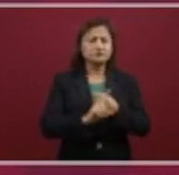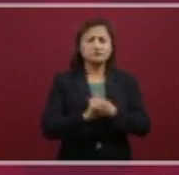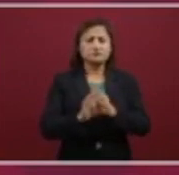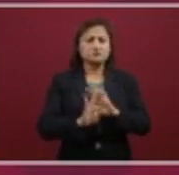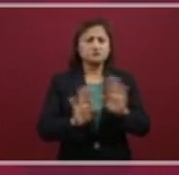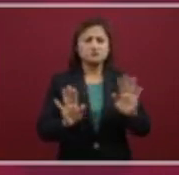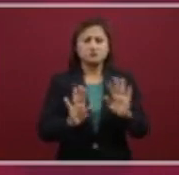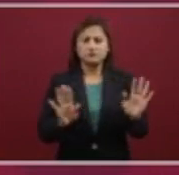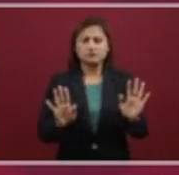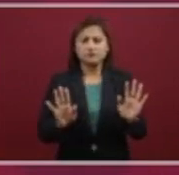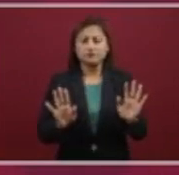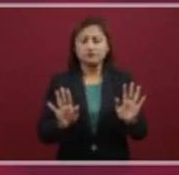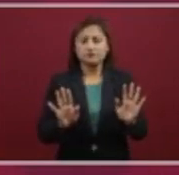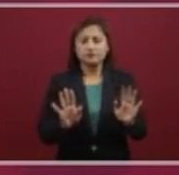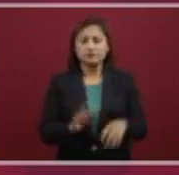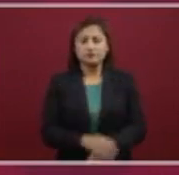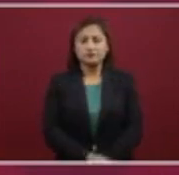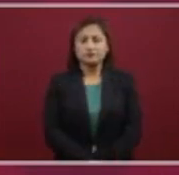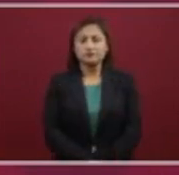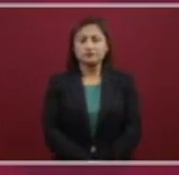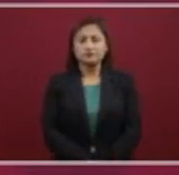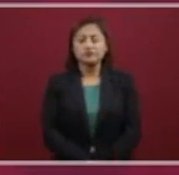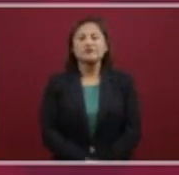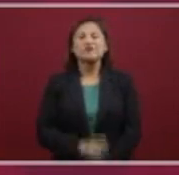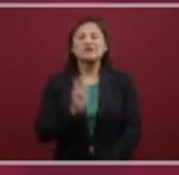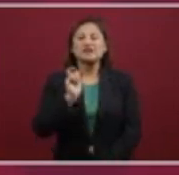Cuando hay honestidad,